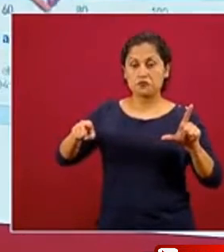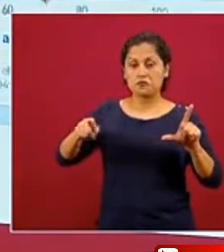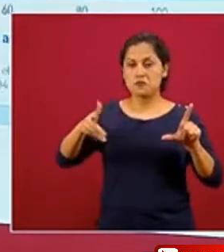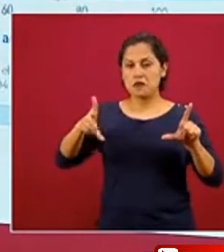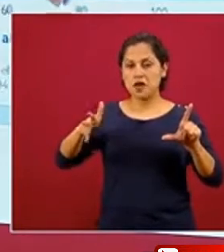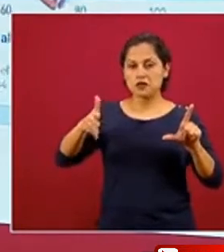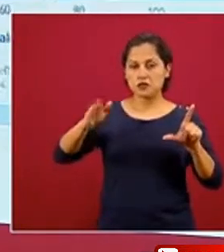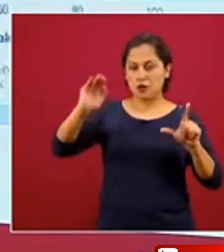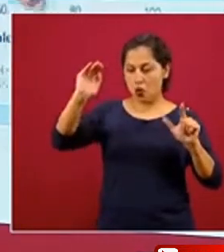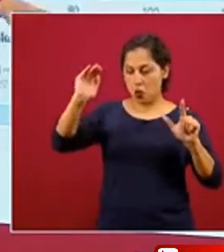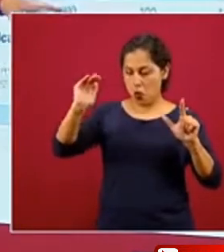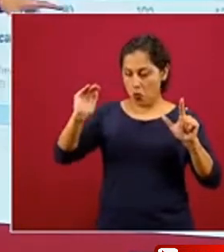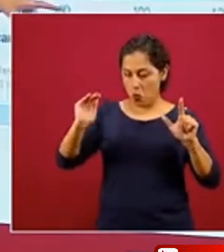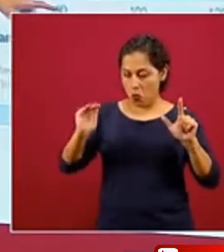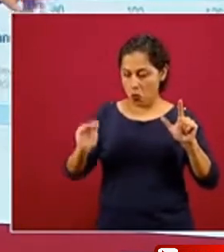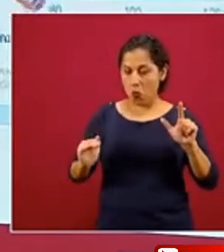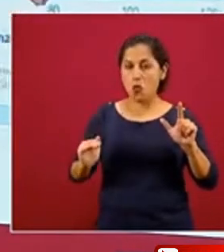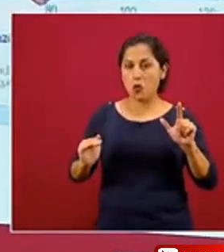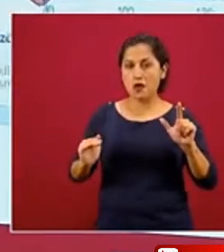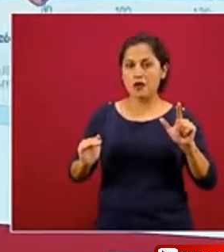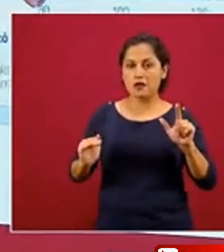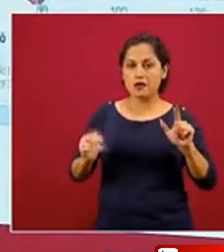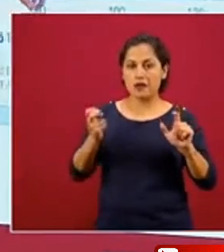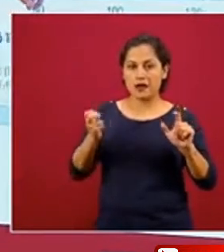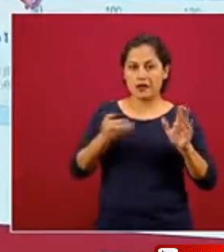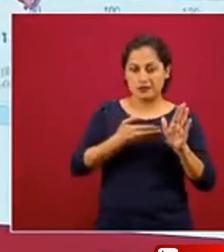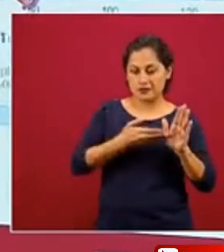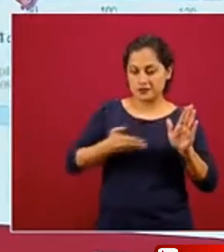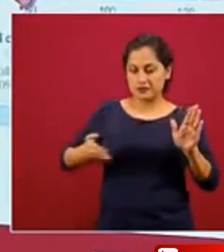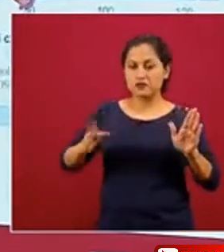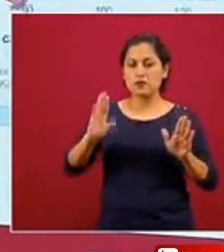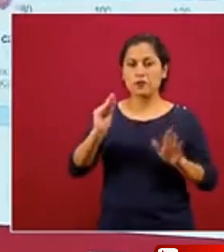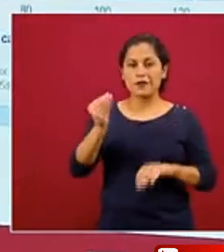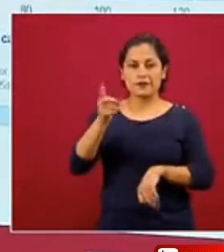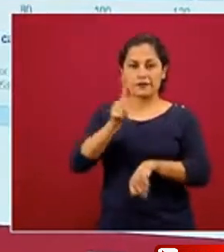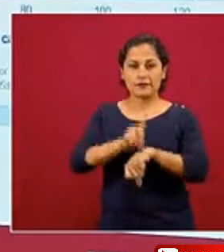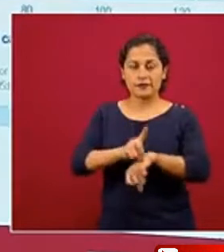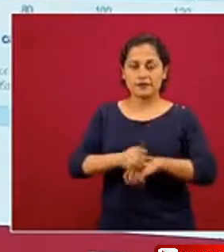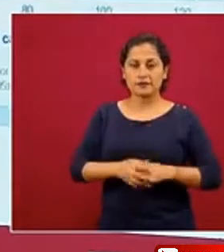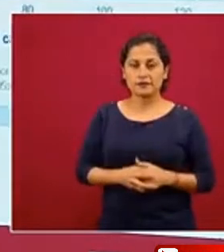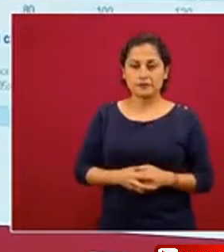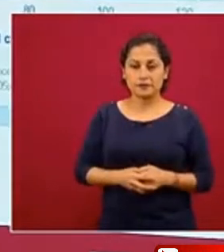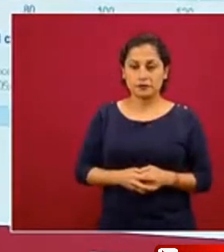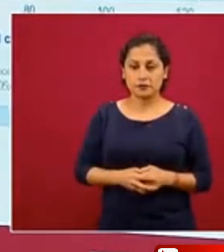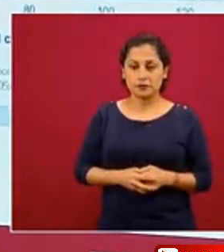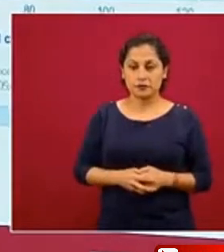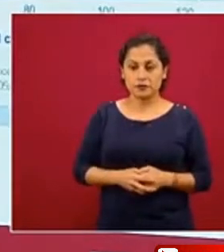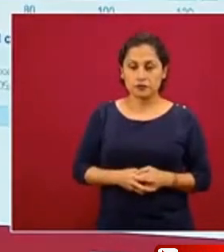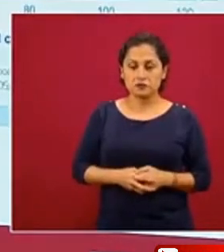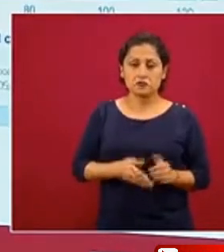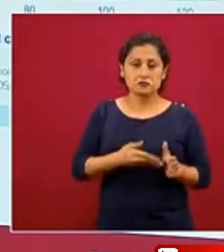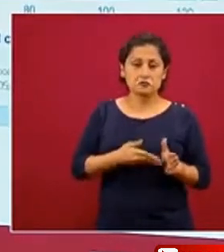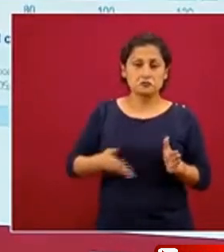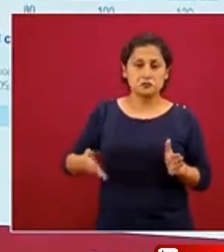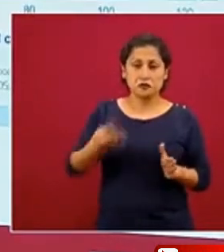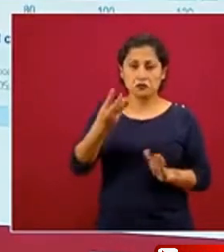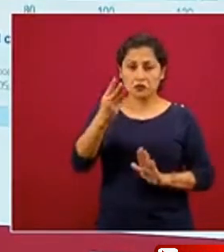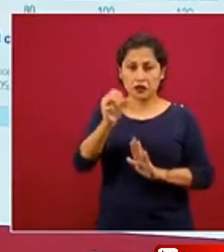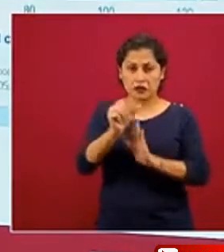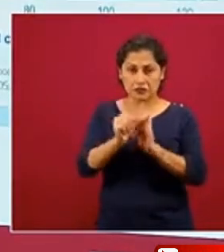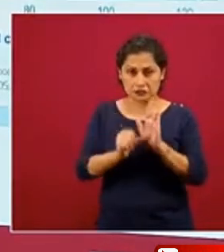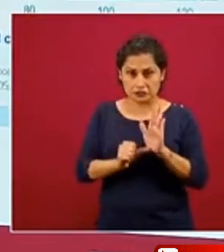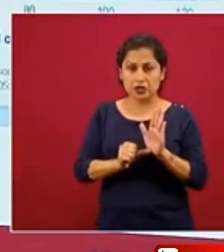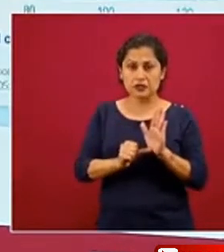muy significativa de casos, hay casi 90 días. Es decir, 3 meses transcurrieron, en